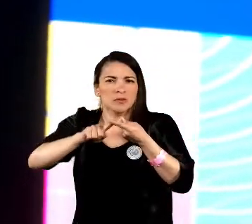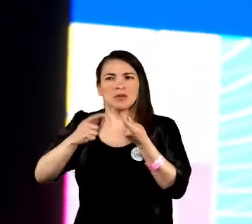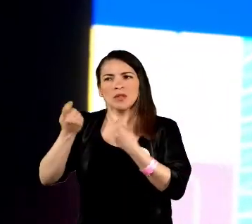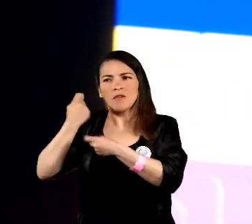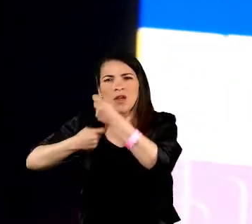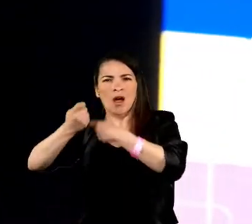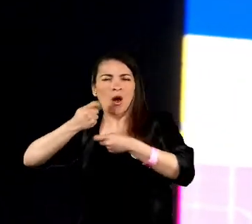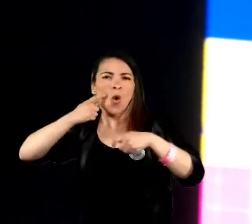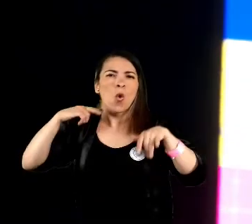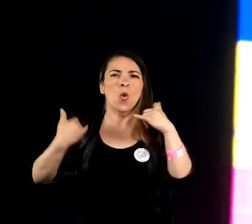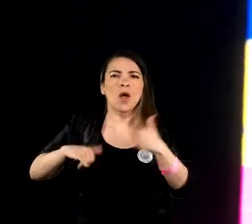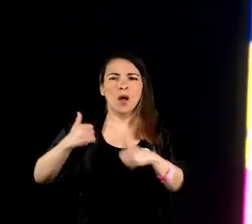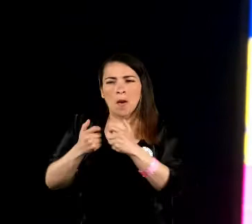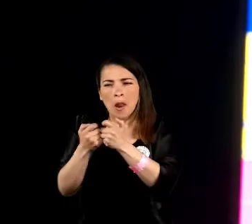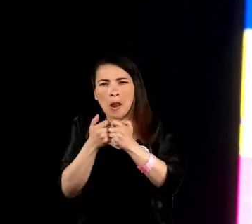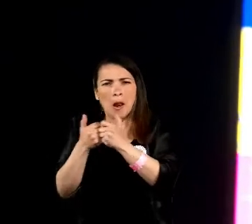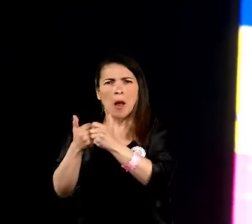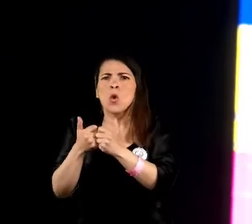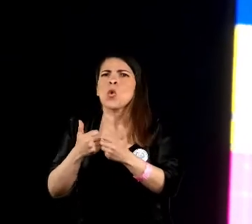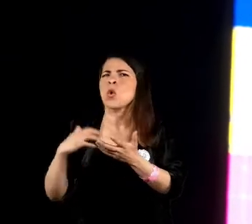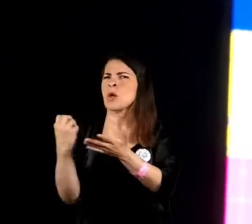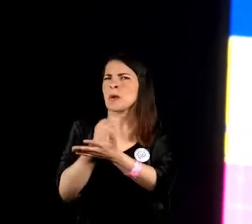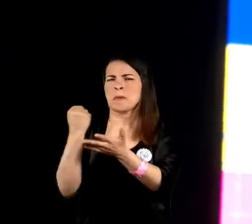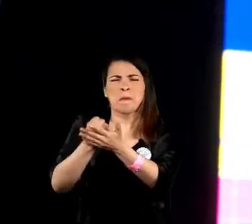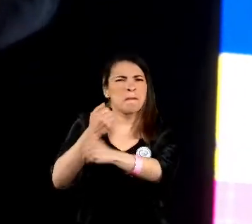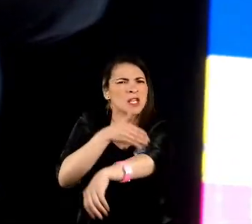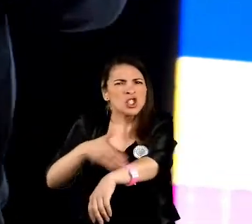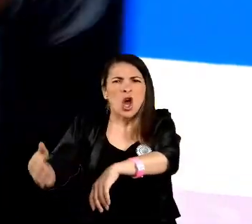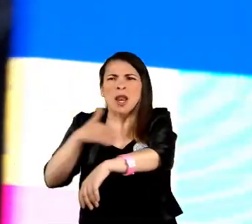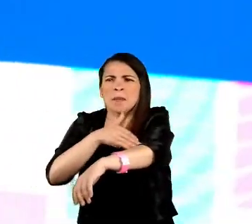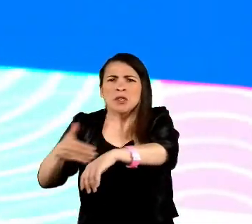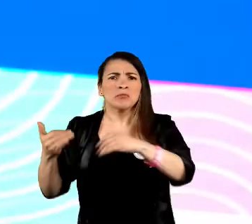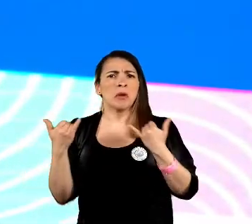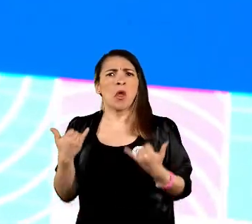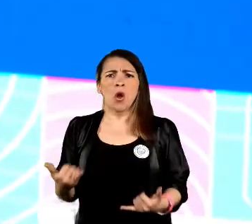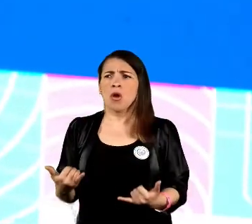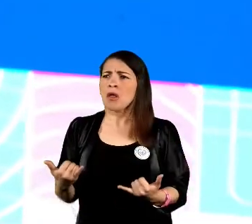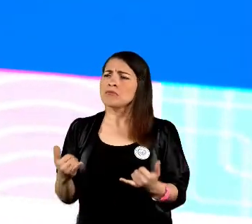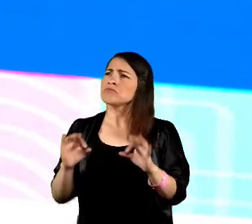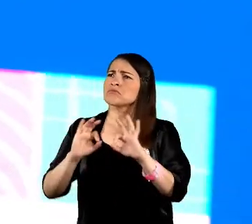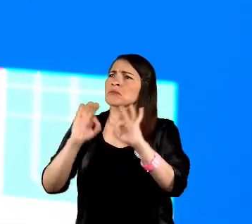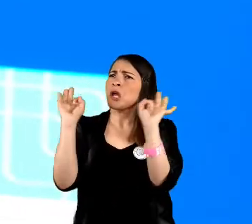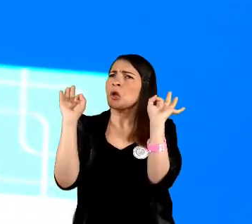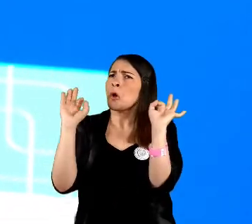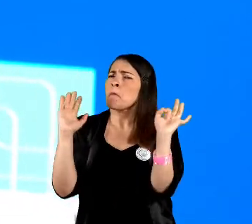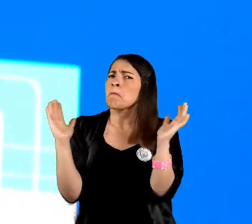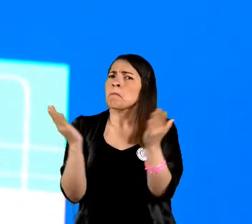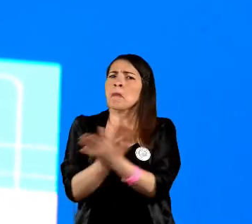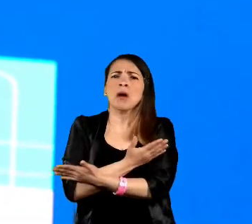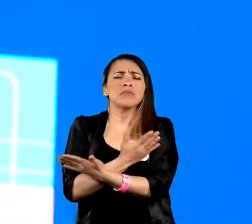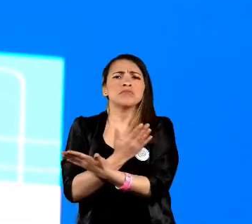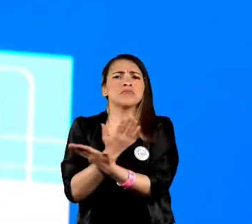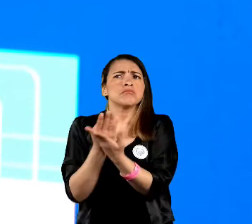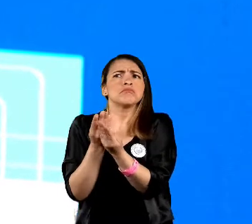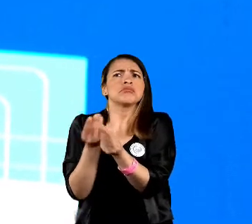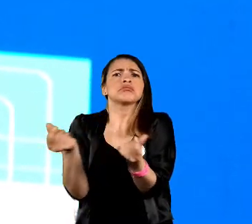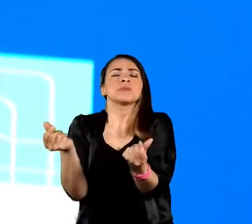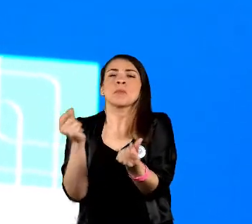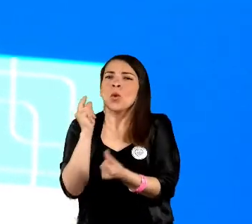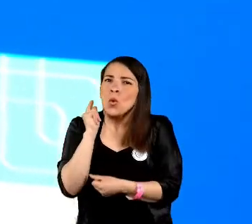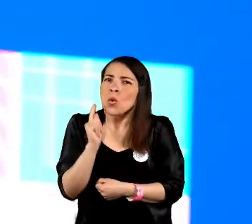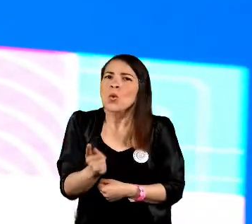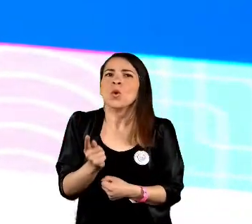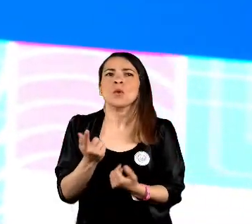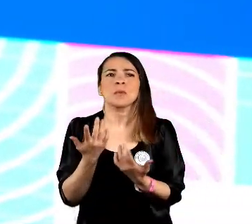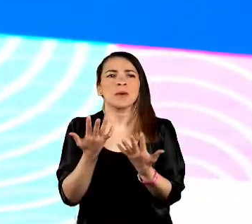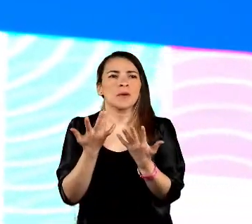que después hoy en día no existan no existen porque no transformaron ese crecimiento el desarrollo Por qué